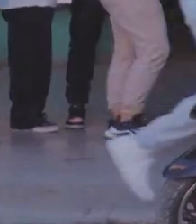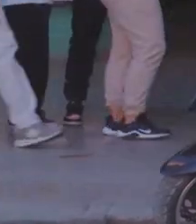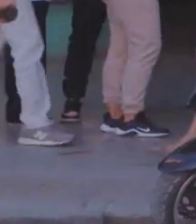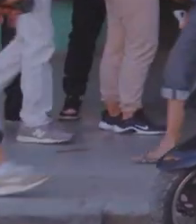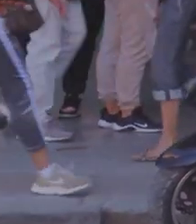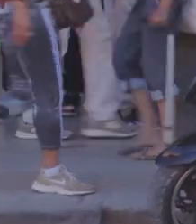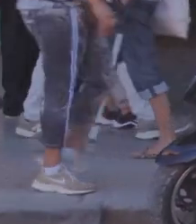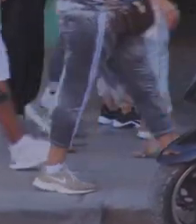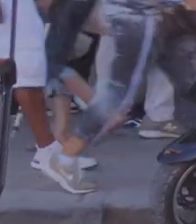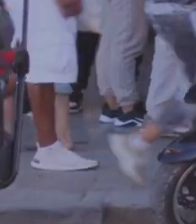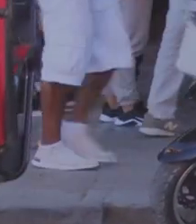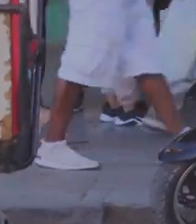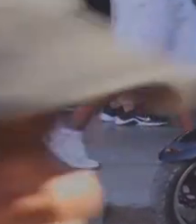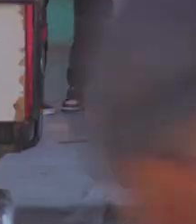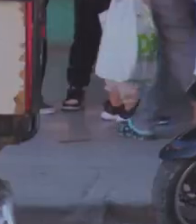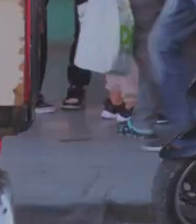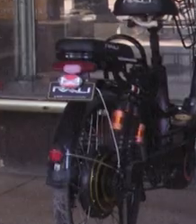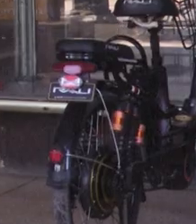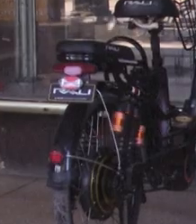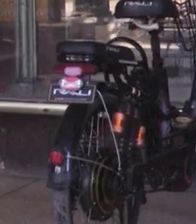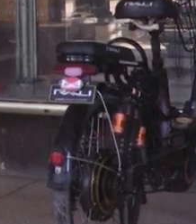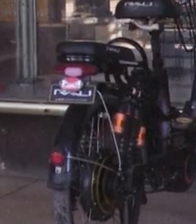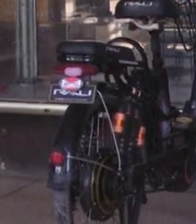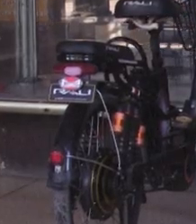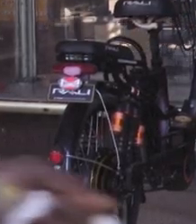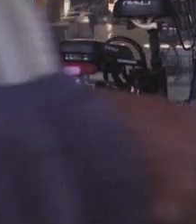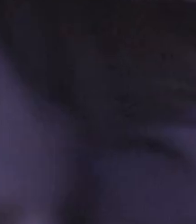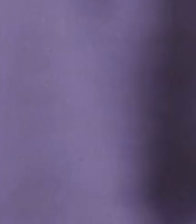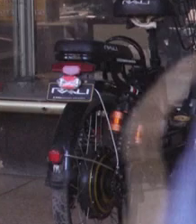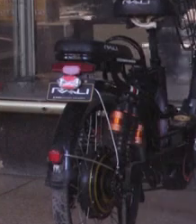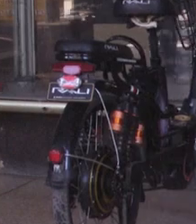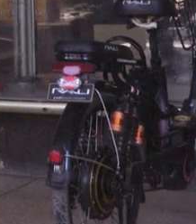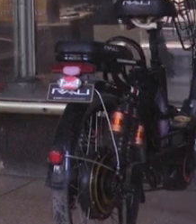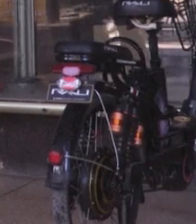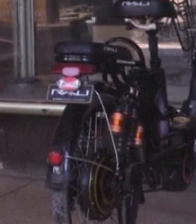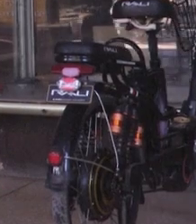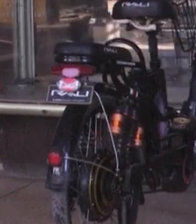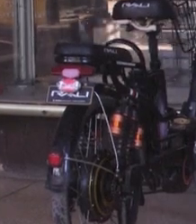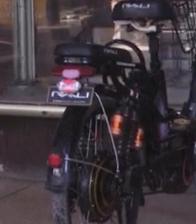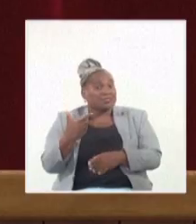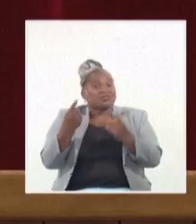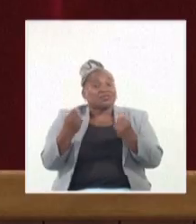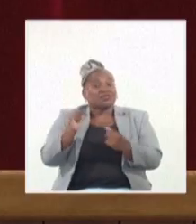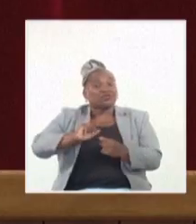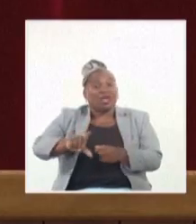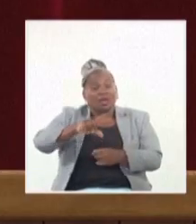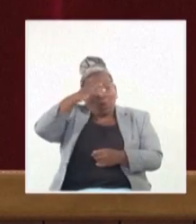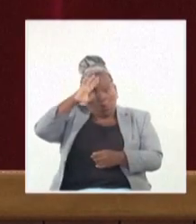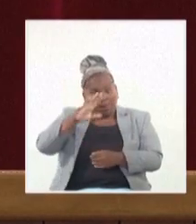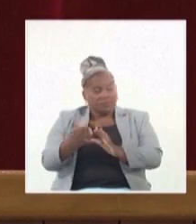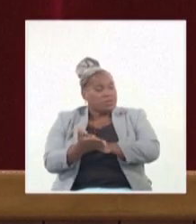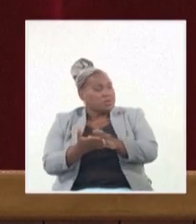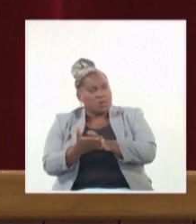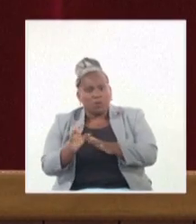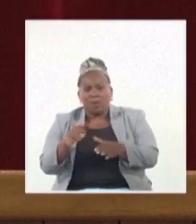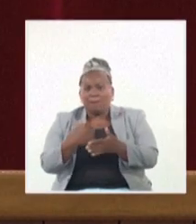la isla. El funcionario fustigó por las subidas de precios a las pequeñas y medianas empresas. A ninguna empresa, ni estatal